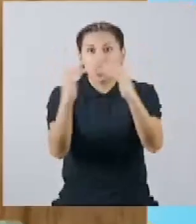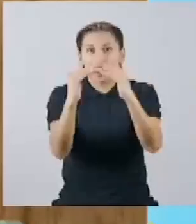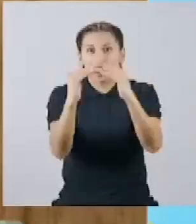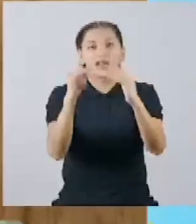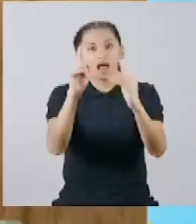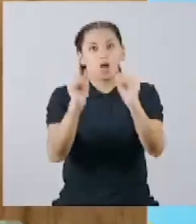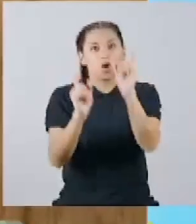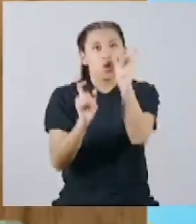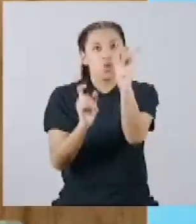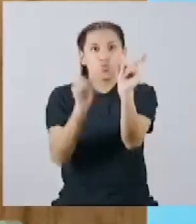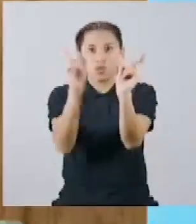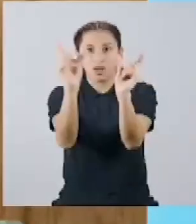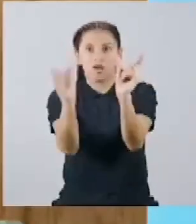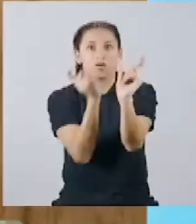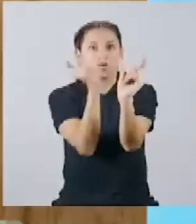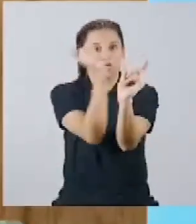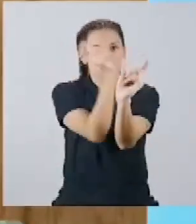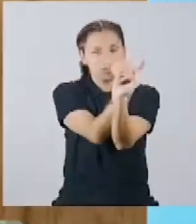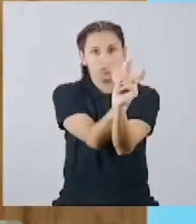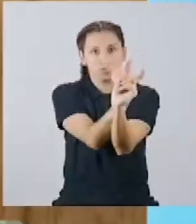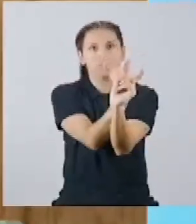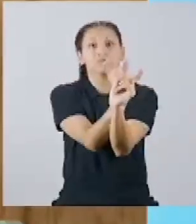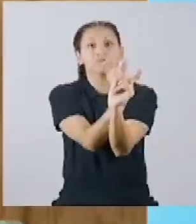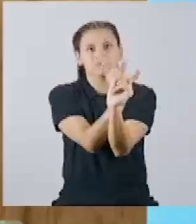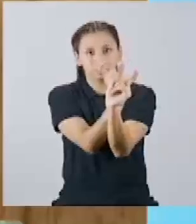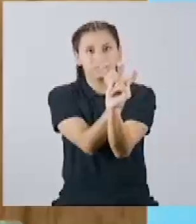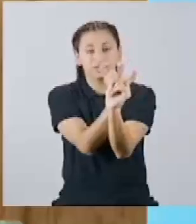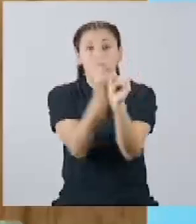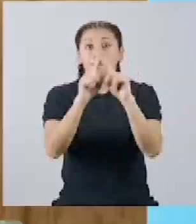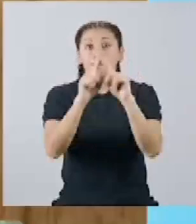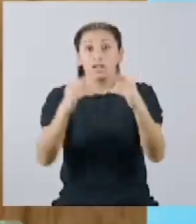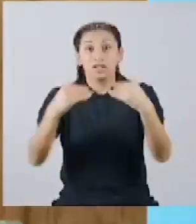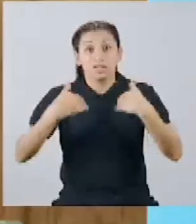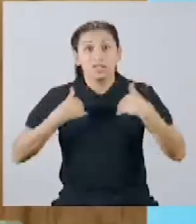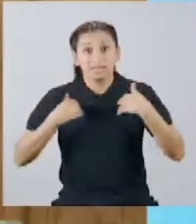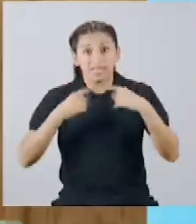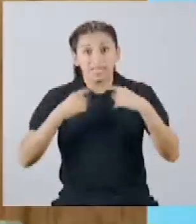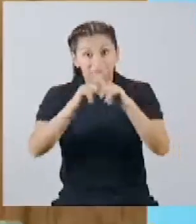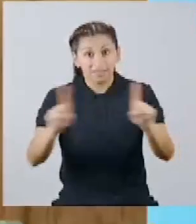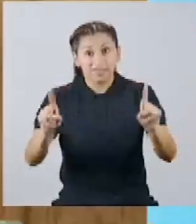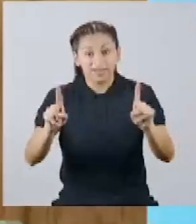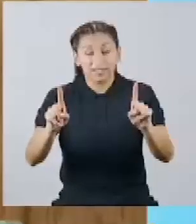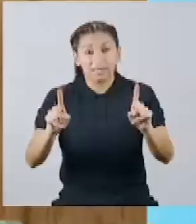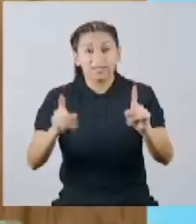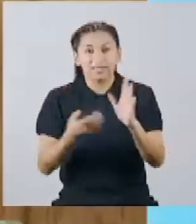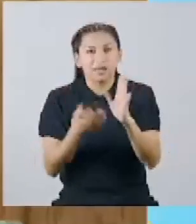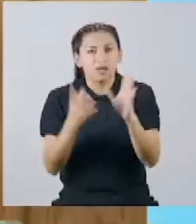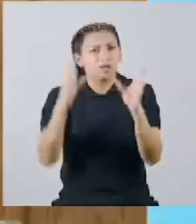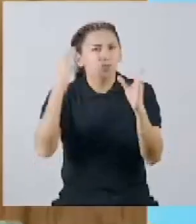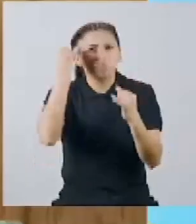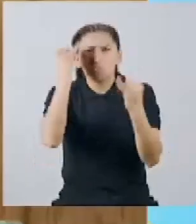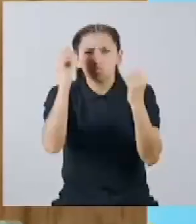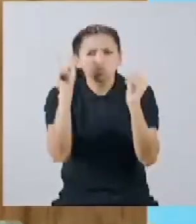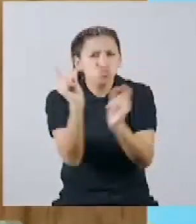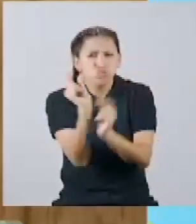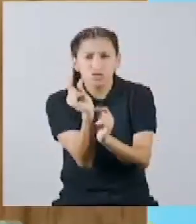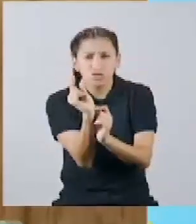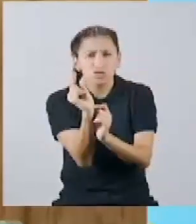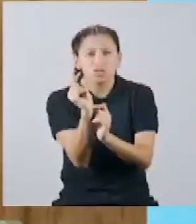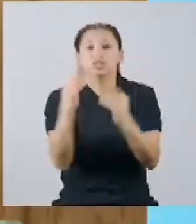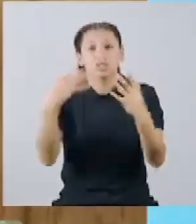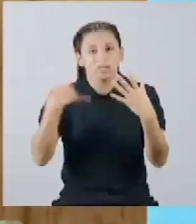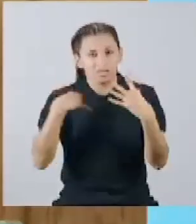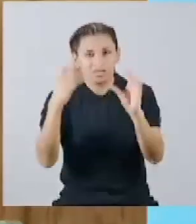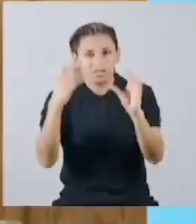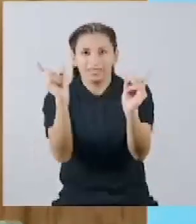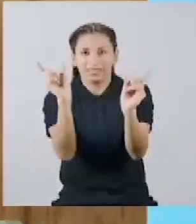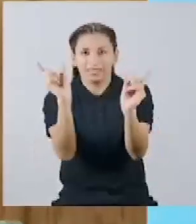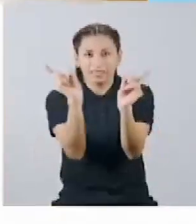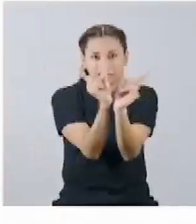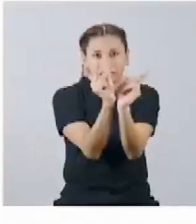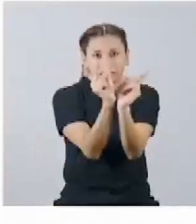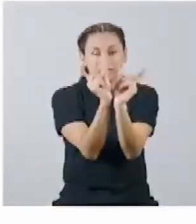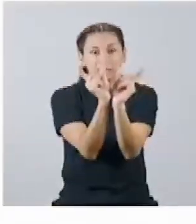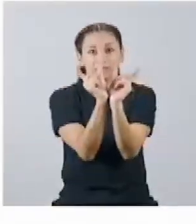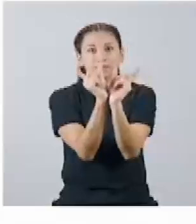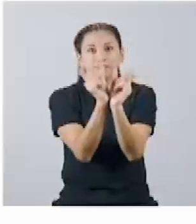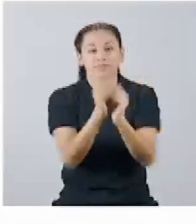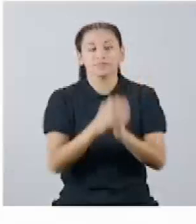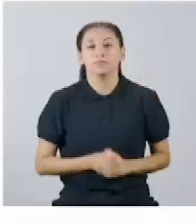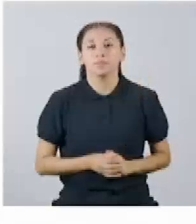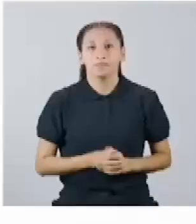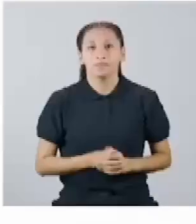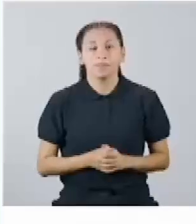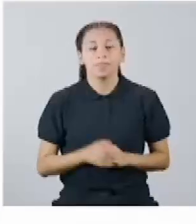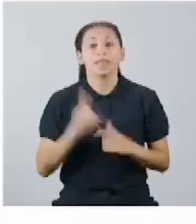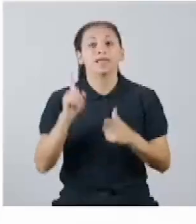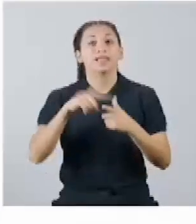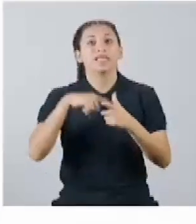una encima de la otra, pero si tiene algo diferente, por más pequeño que sea, colócalo muy cerca.